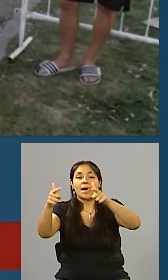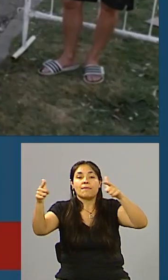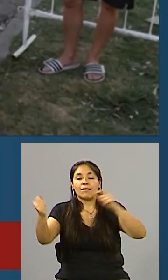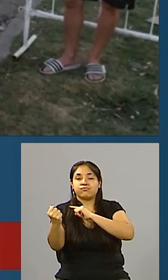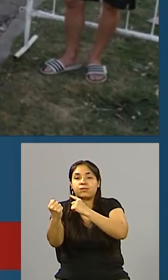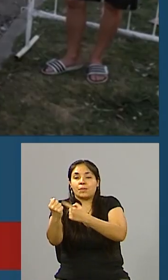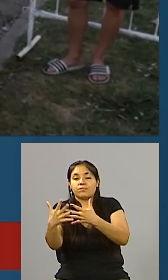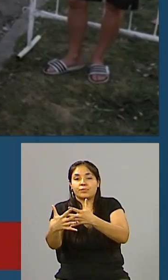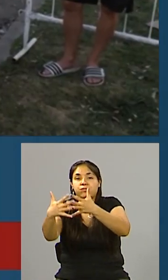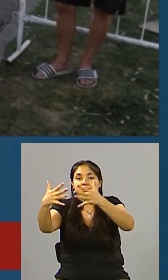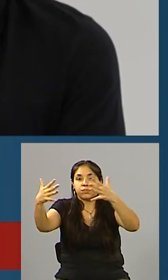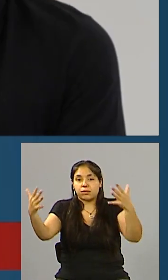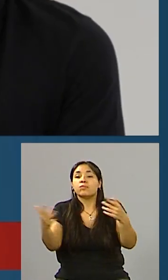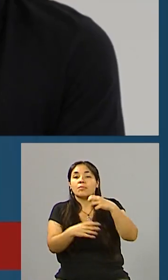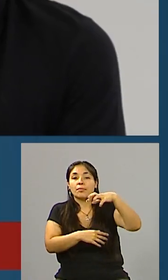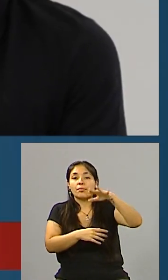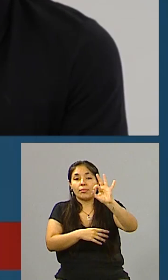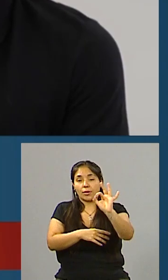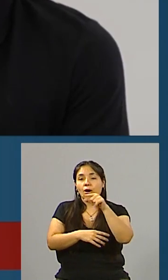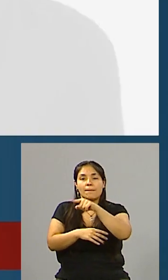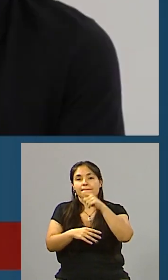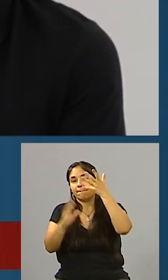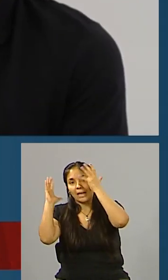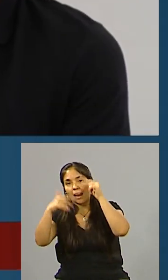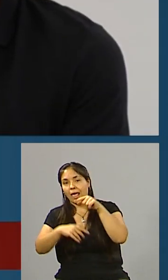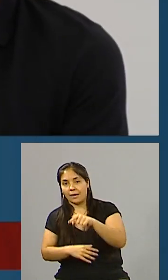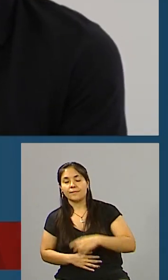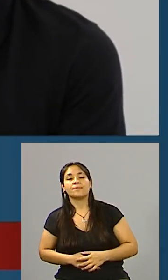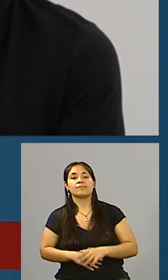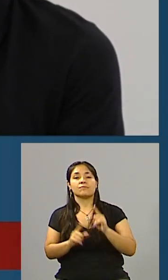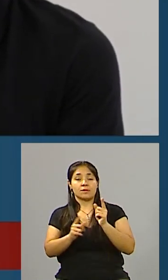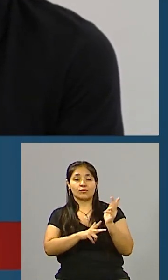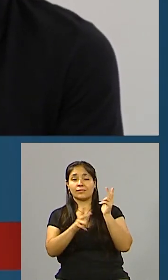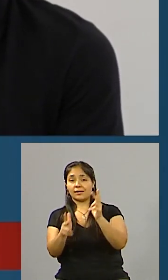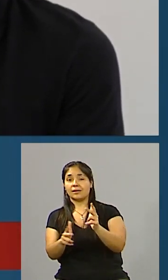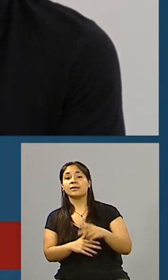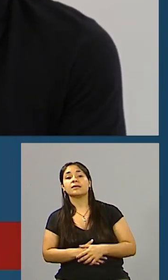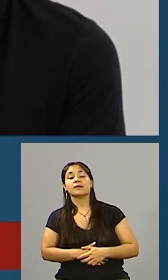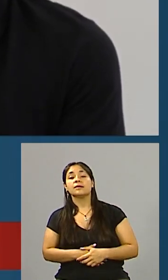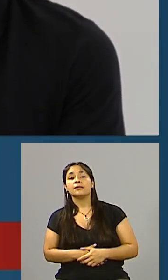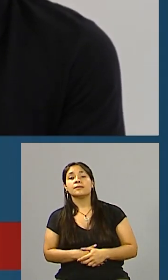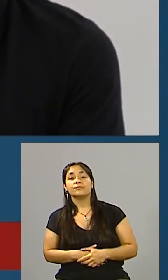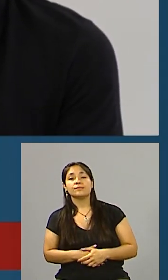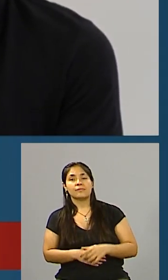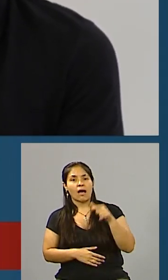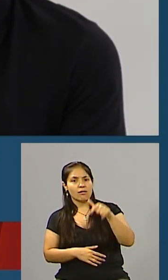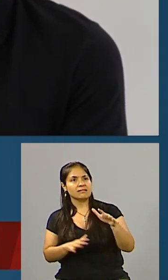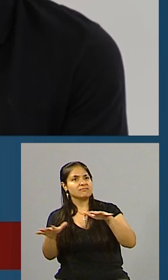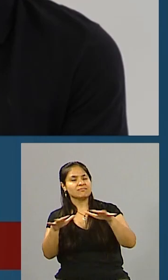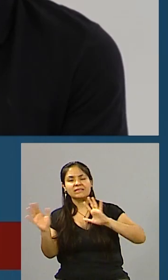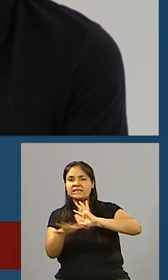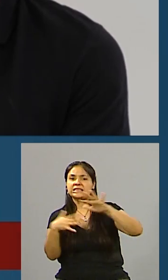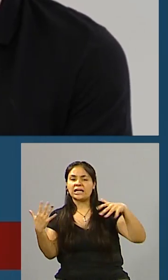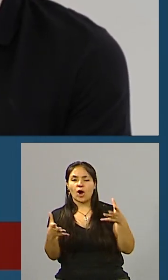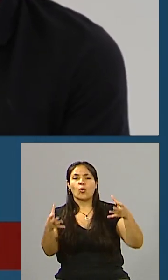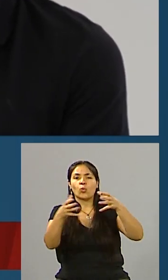parte del PRO al propio Javier Milei. Como decís vos, hay una situación muy enredada tal vez en